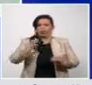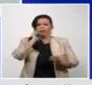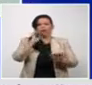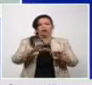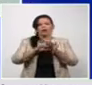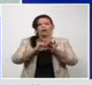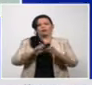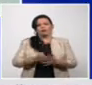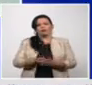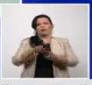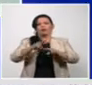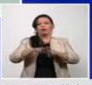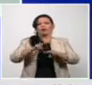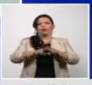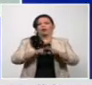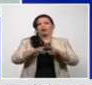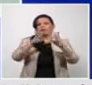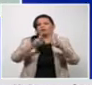con